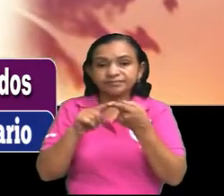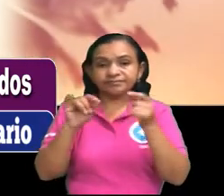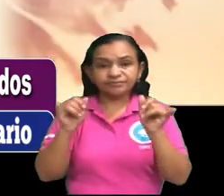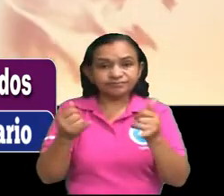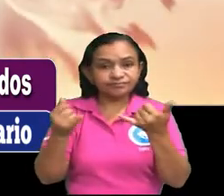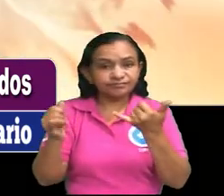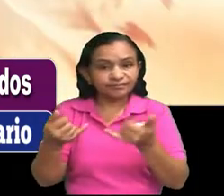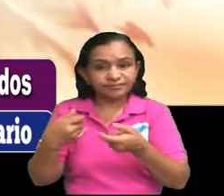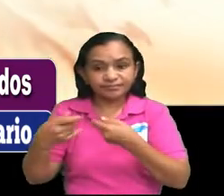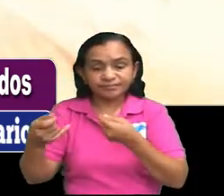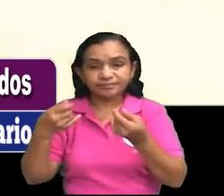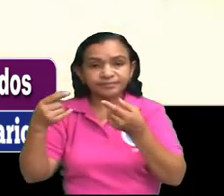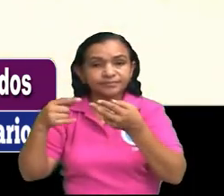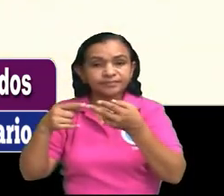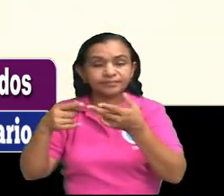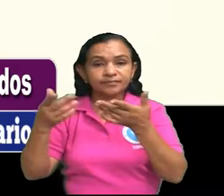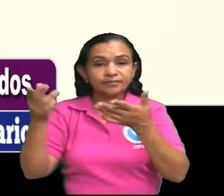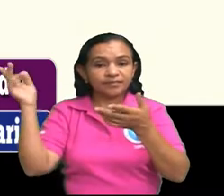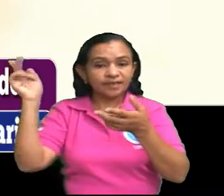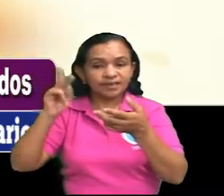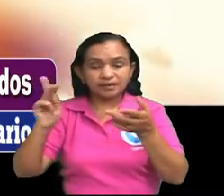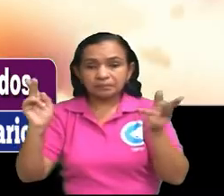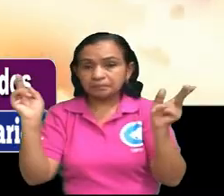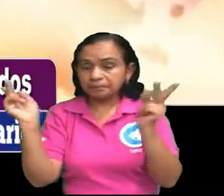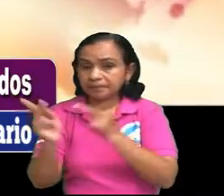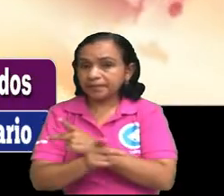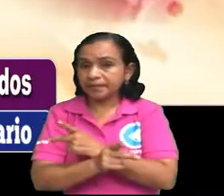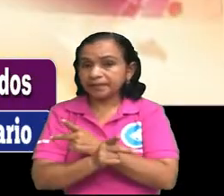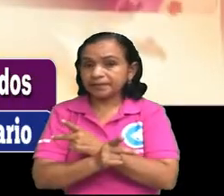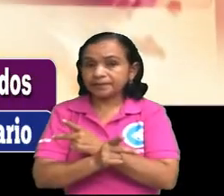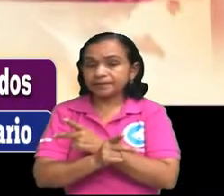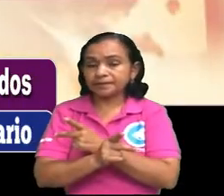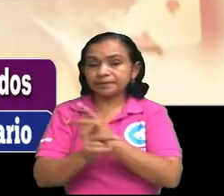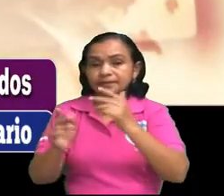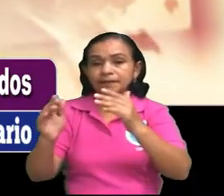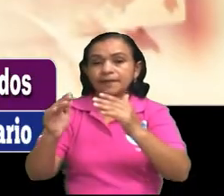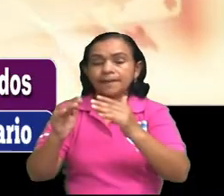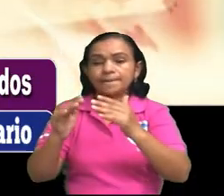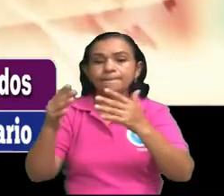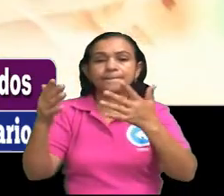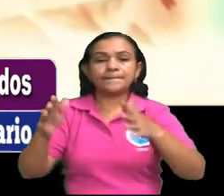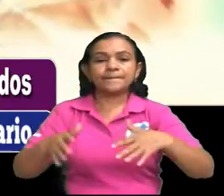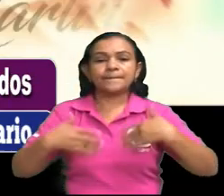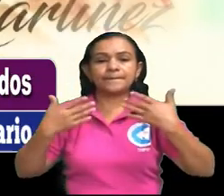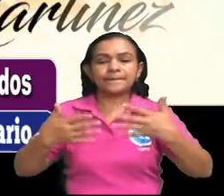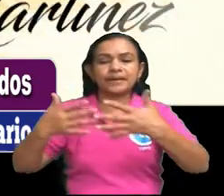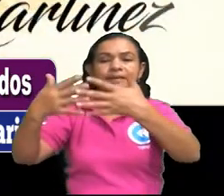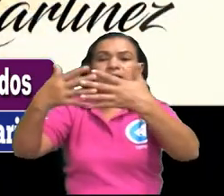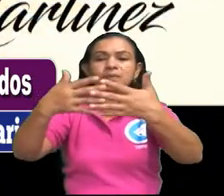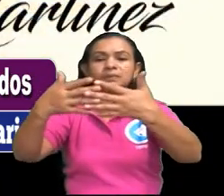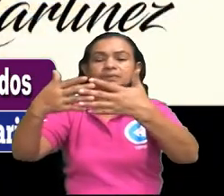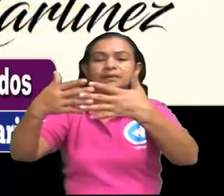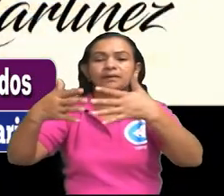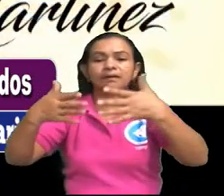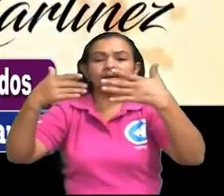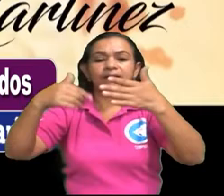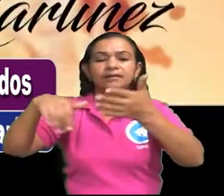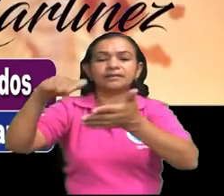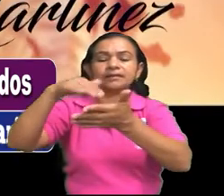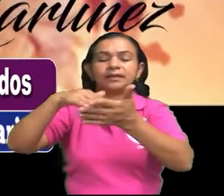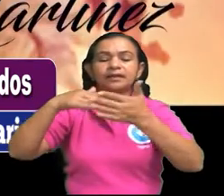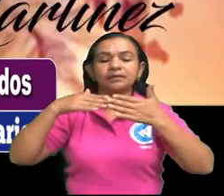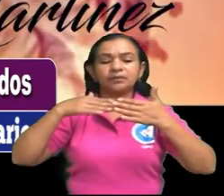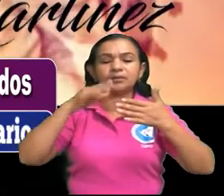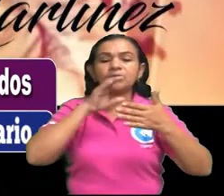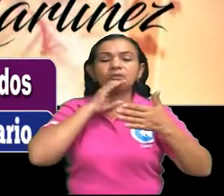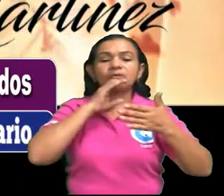juegos, la prostitución, o sea, era el patio trasero de la diversión de Estados Unidos. Entonces,